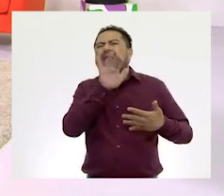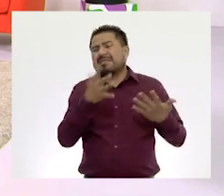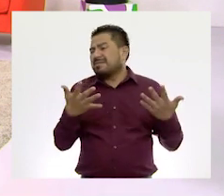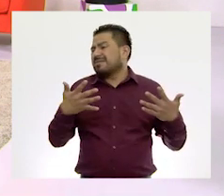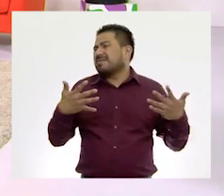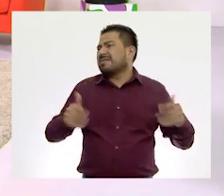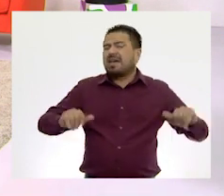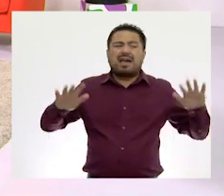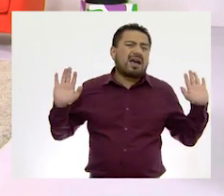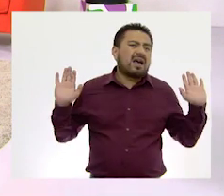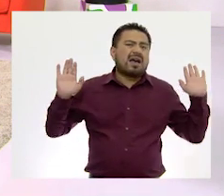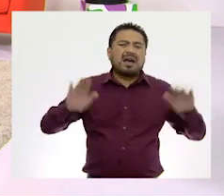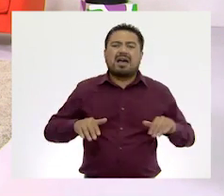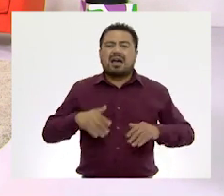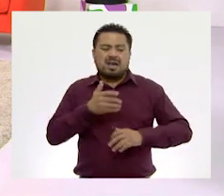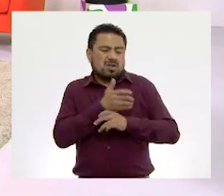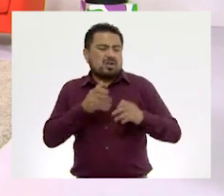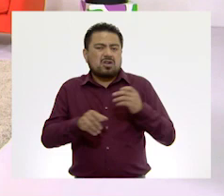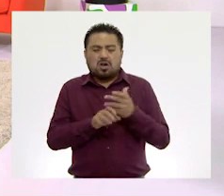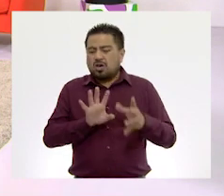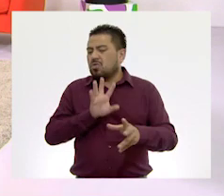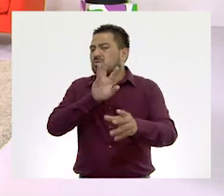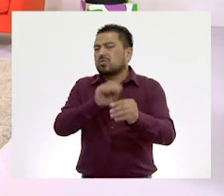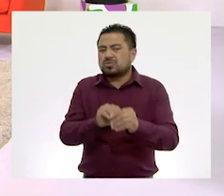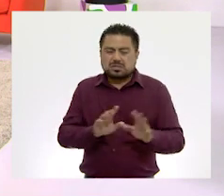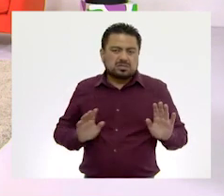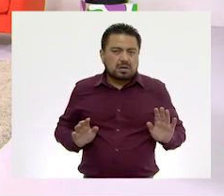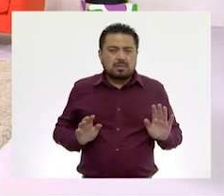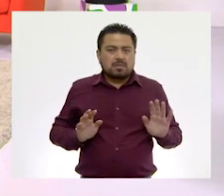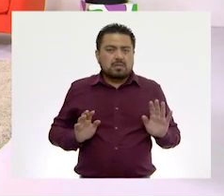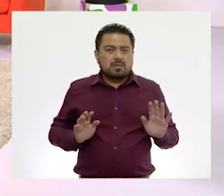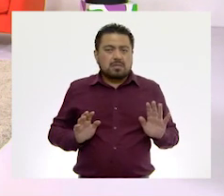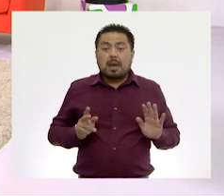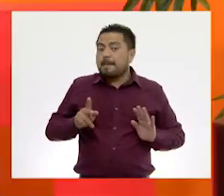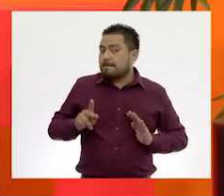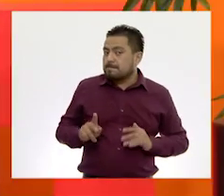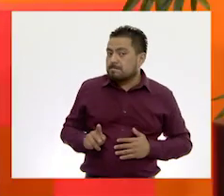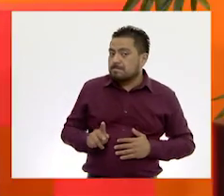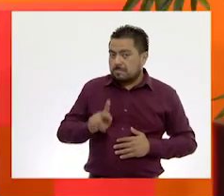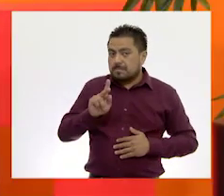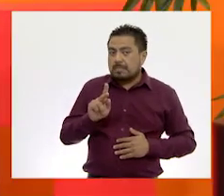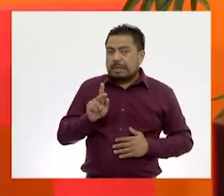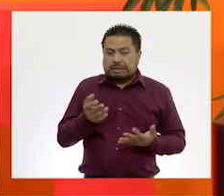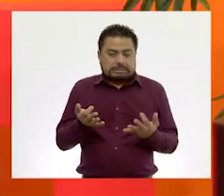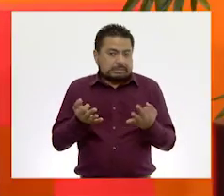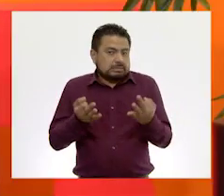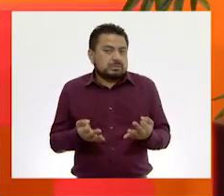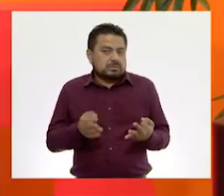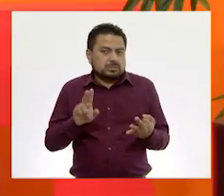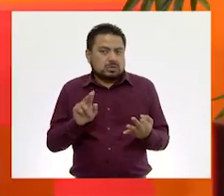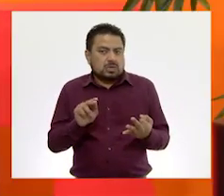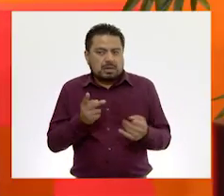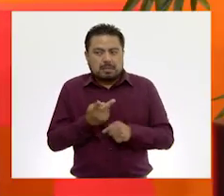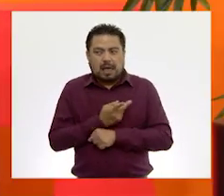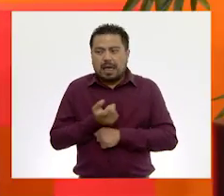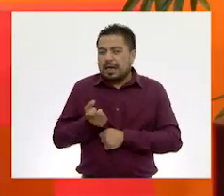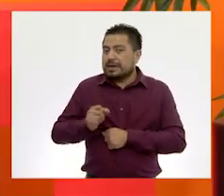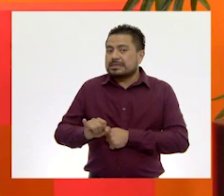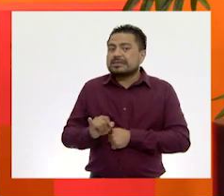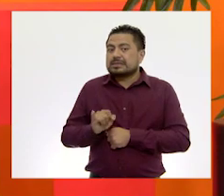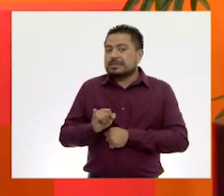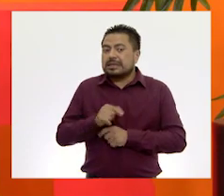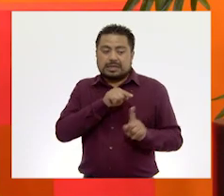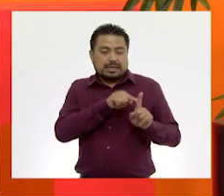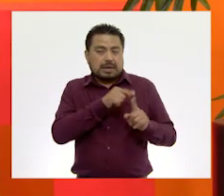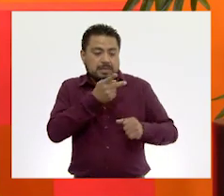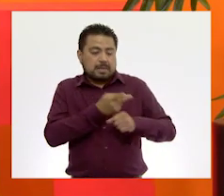ya es un producto inclusivo, ¿no? Pero pues en realidad no está sucediendo así y eso